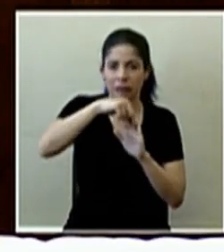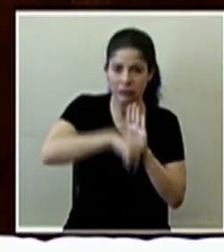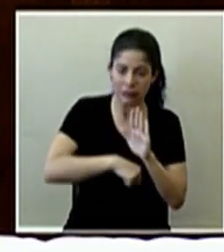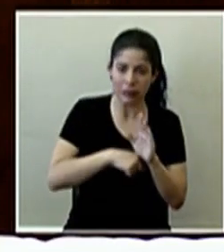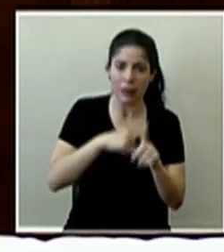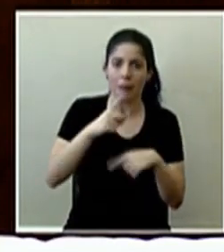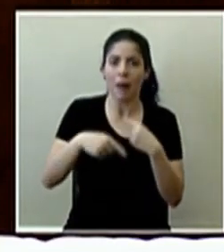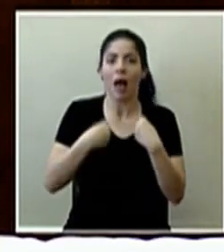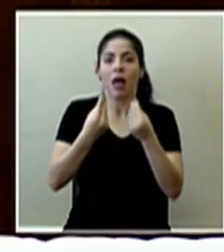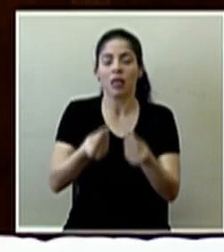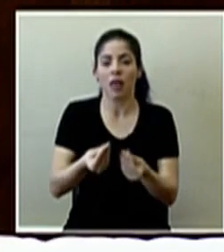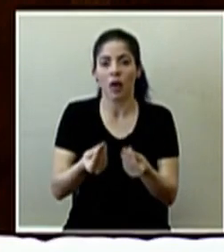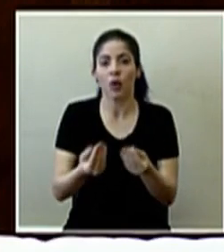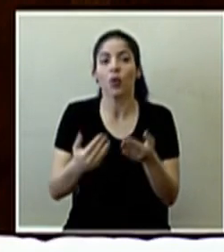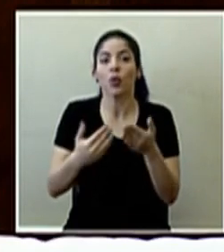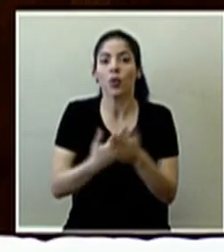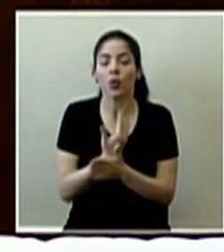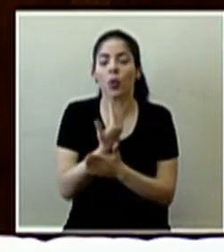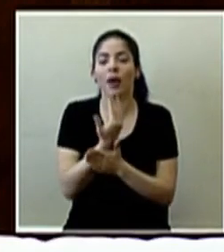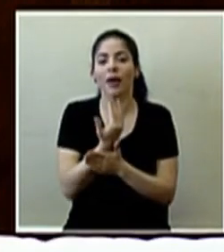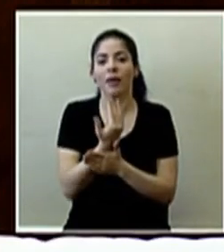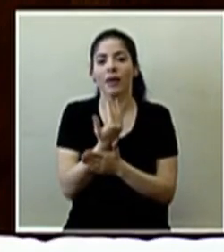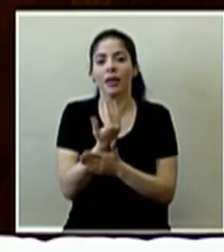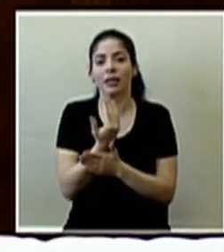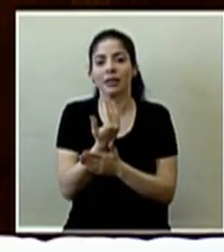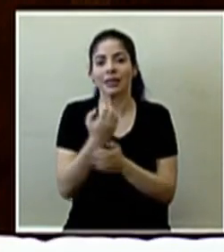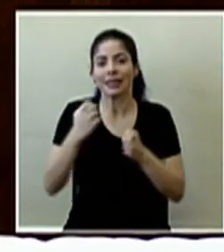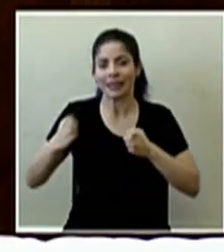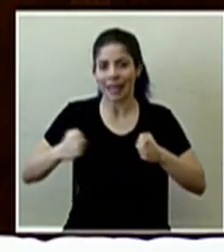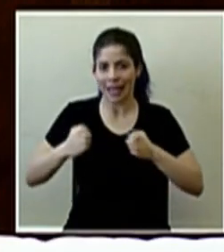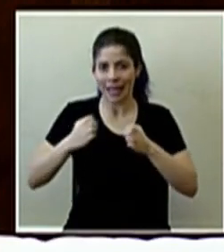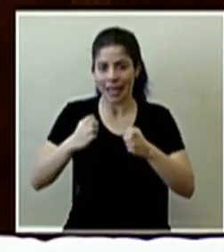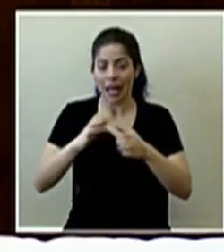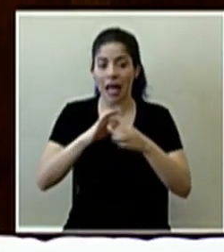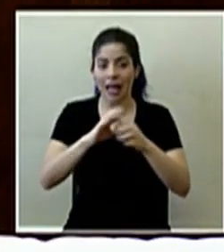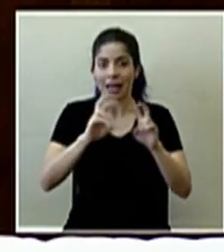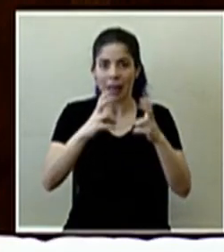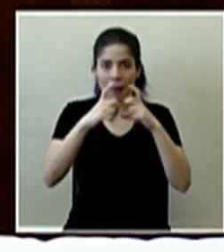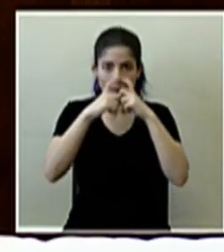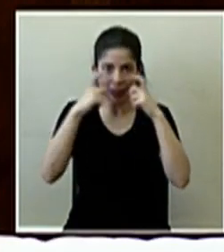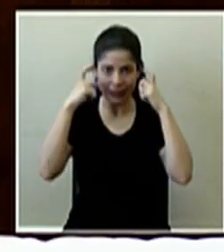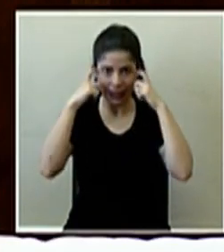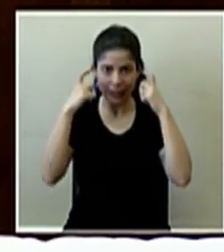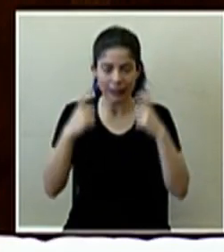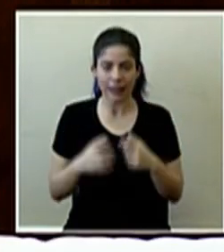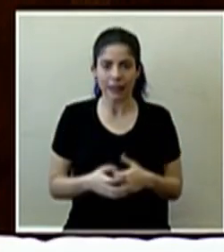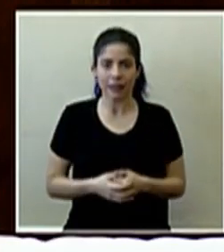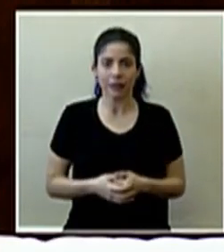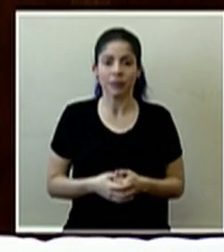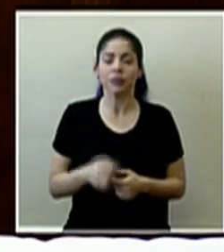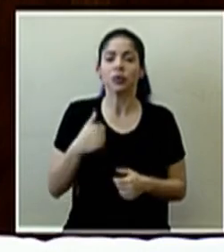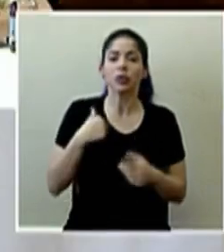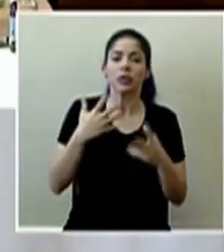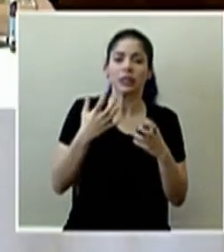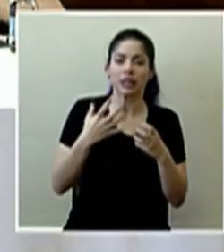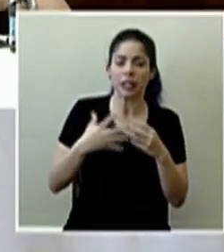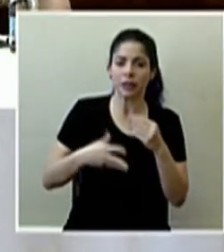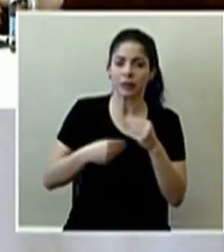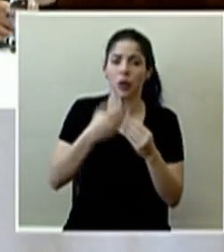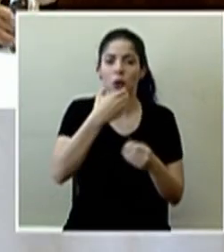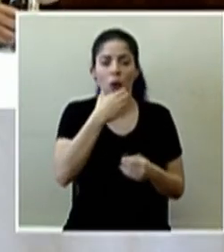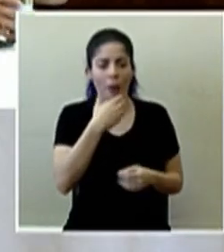dando trazando nuevas estrategias con relación al tema de las mascarillas. Quisiera, Don Román, por